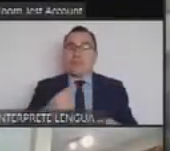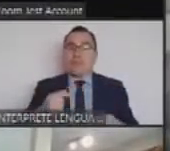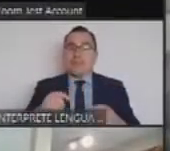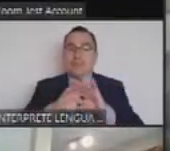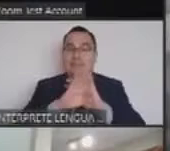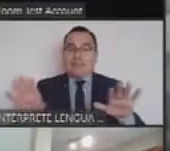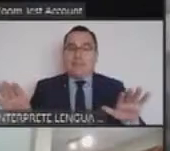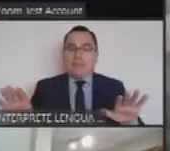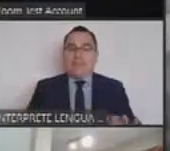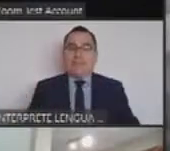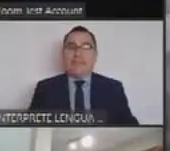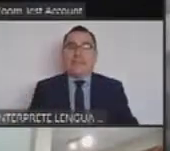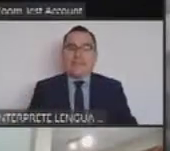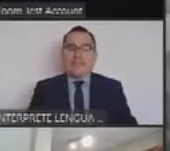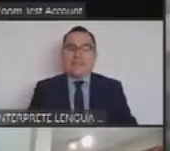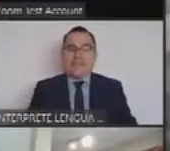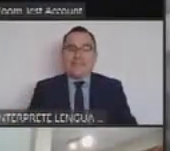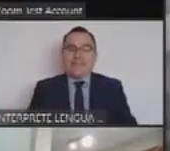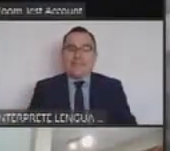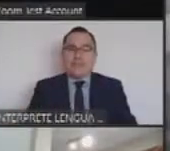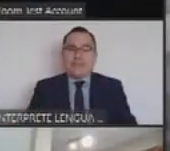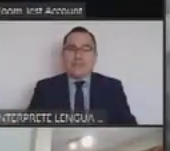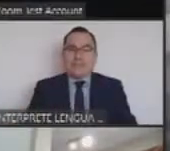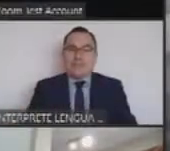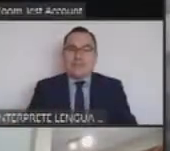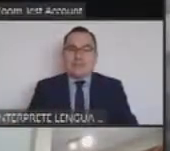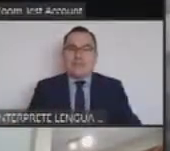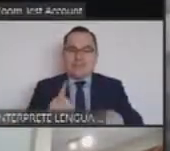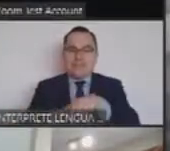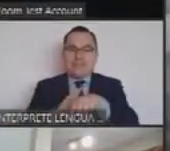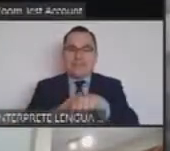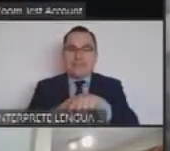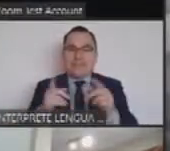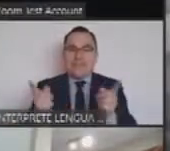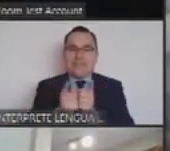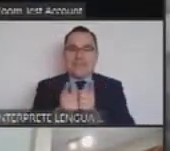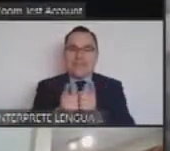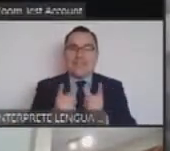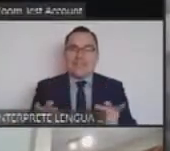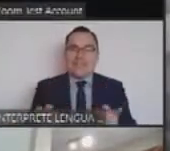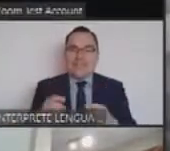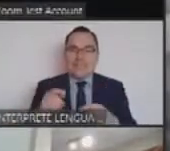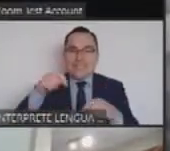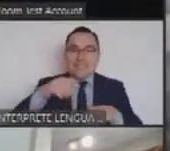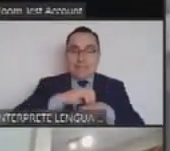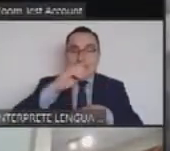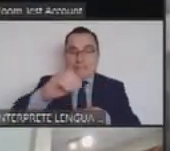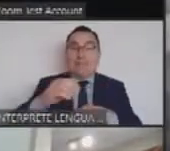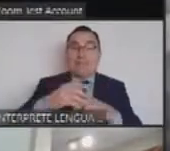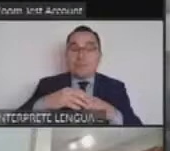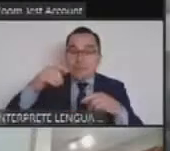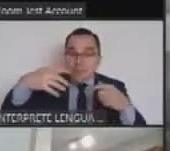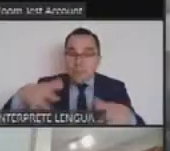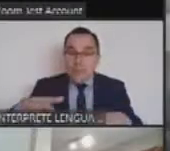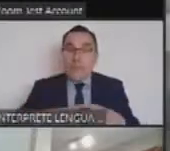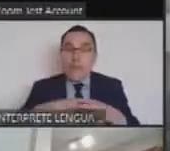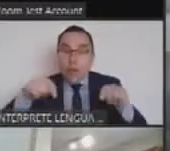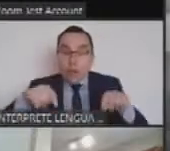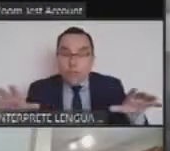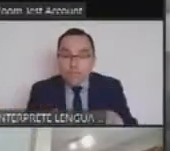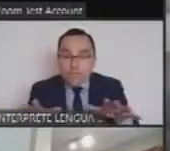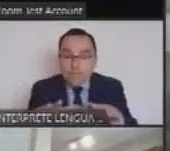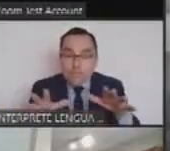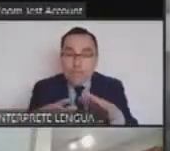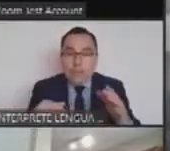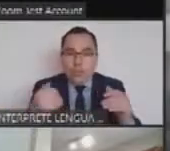terminar, porque creo que se acerca la hora, a través de la realización de las actividades que he